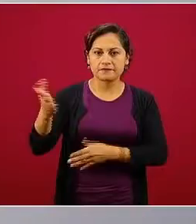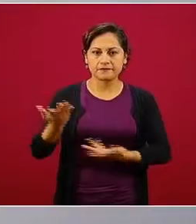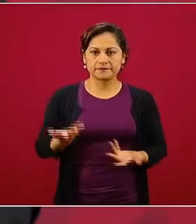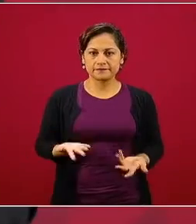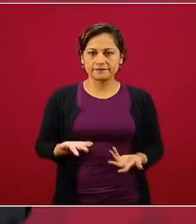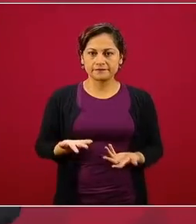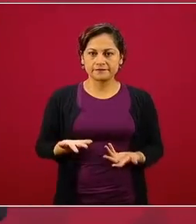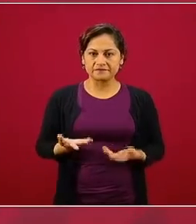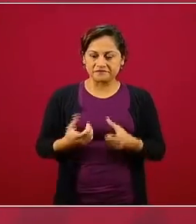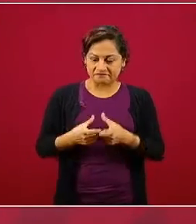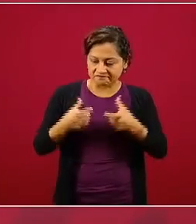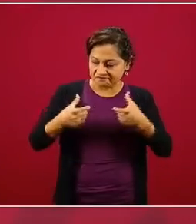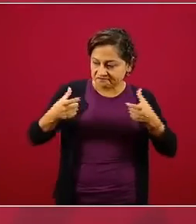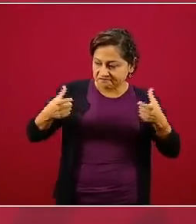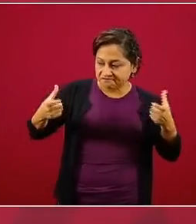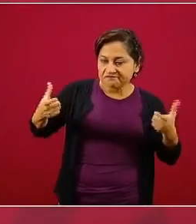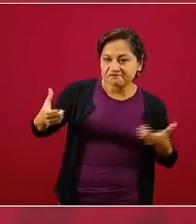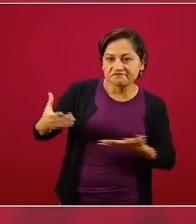el crecimiento